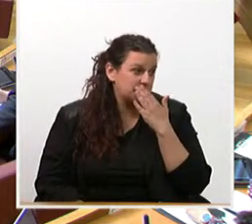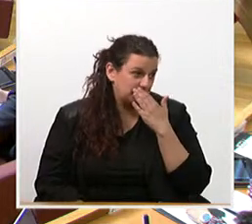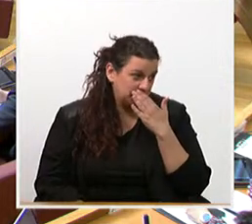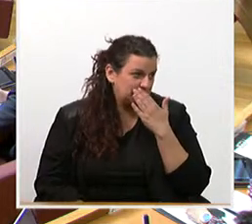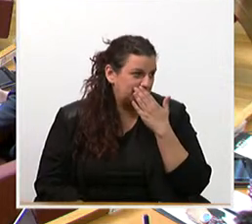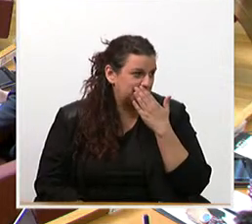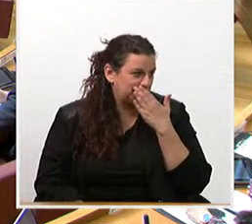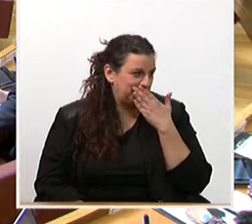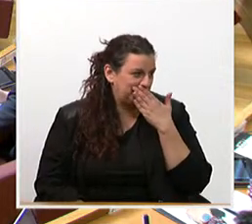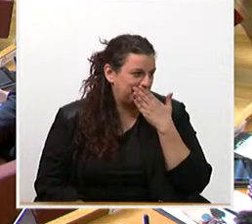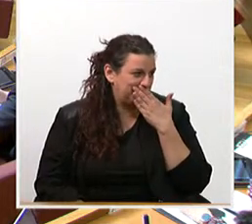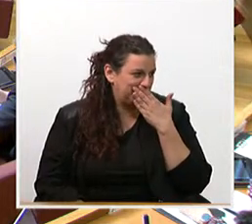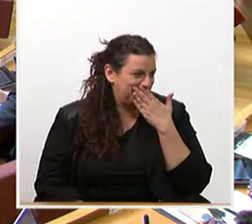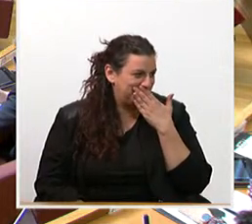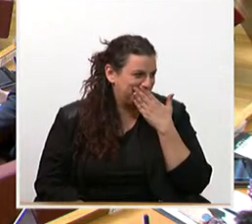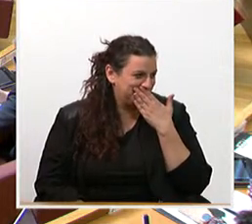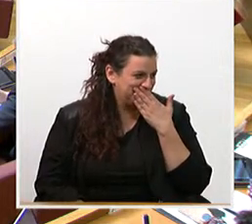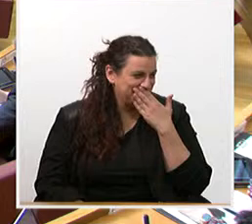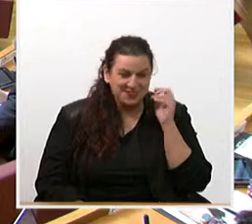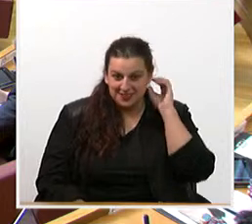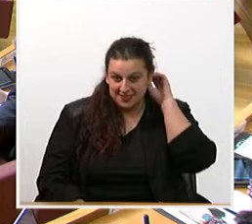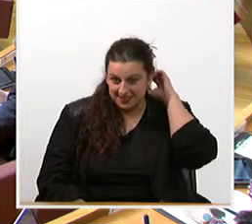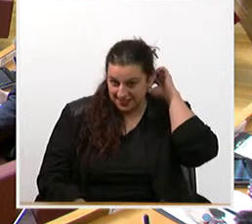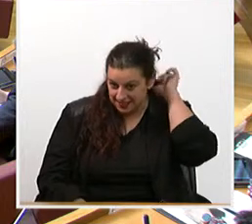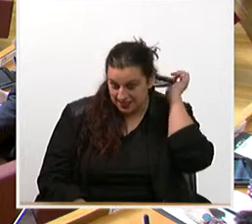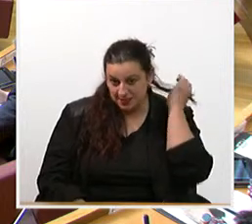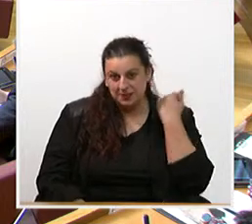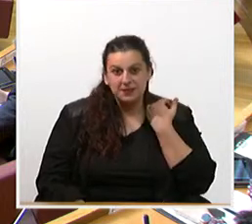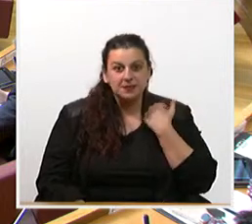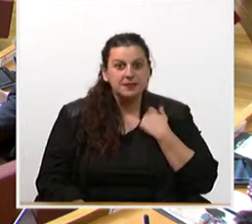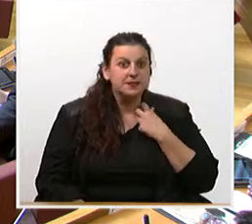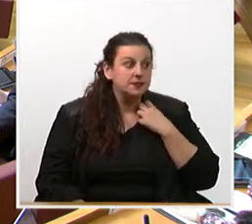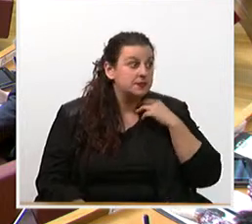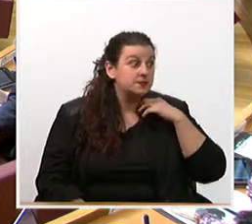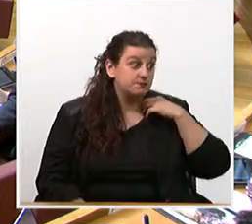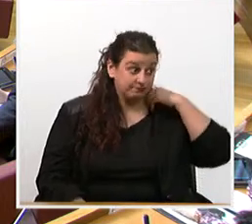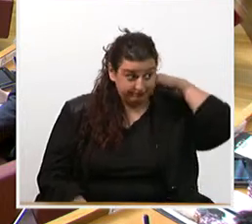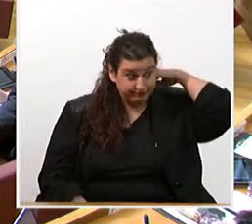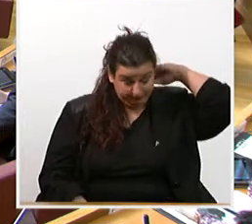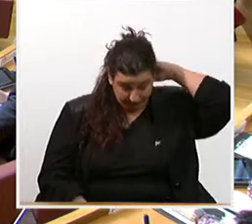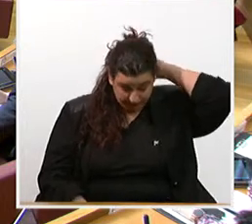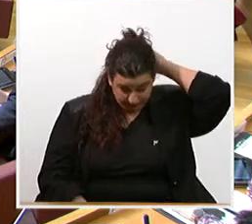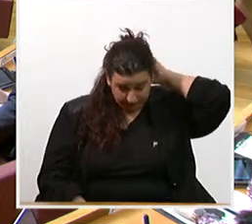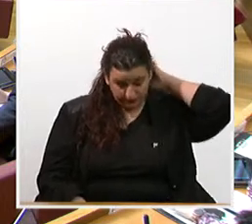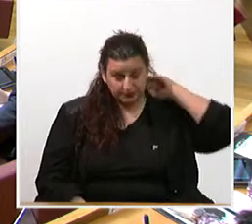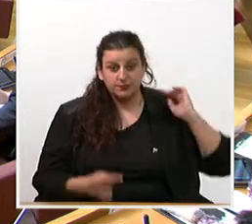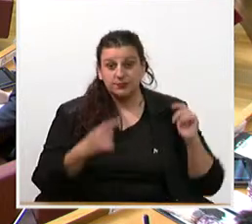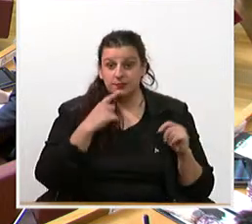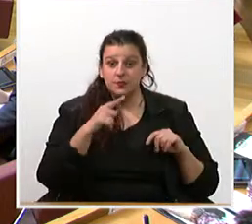Gracias presidenta a ver señor conseller una cosa que quede clar que